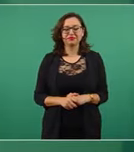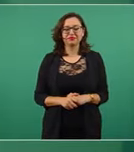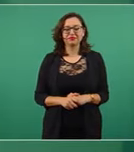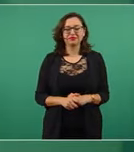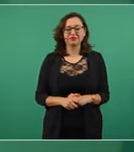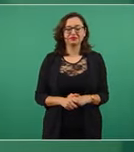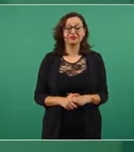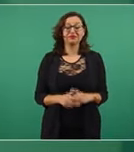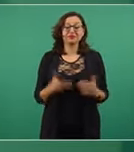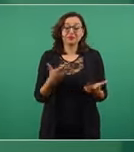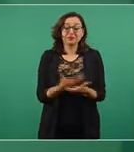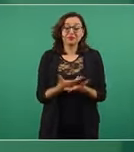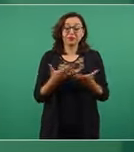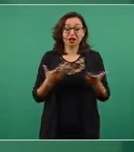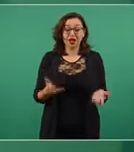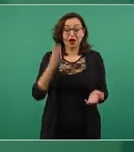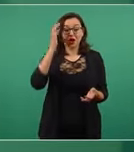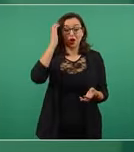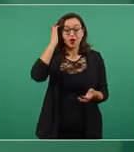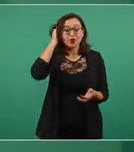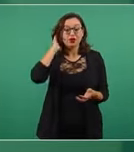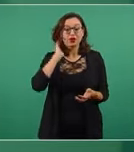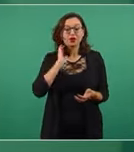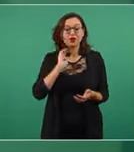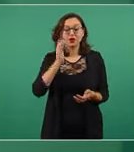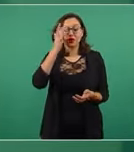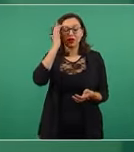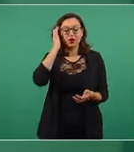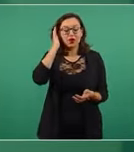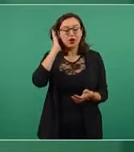Viene esto, pues, al caso de que